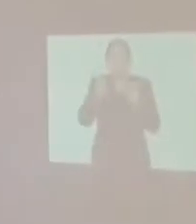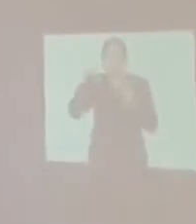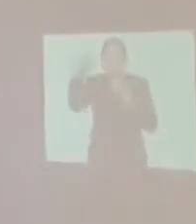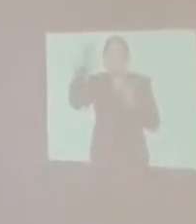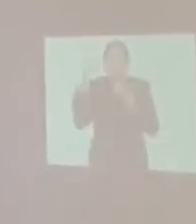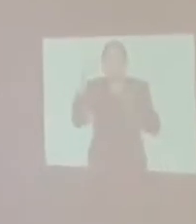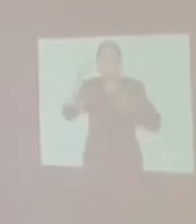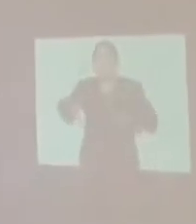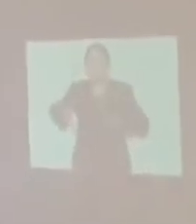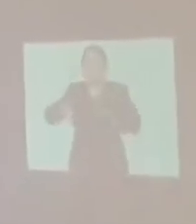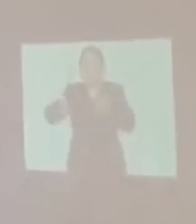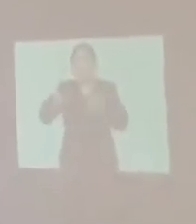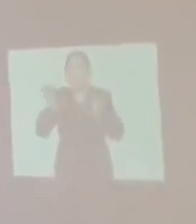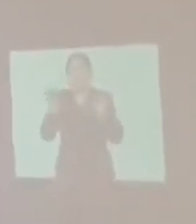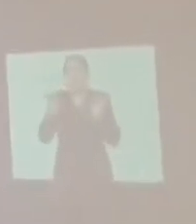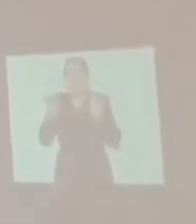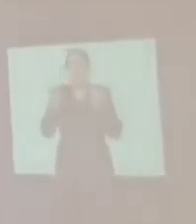Hoy son 14.